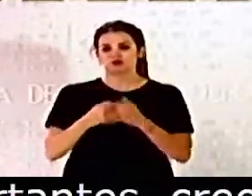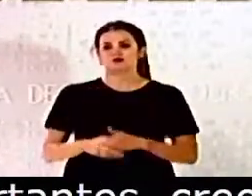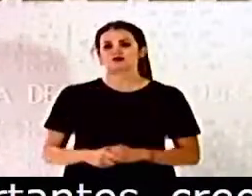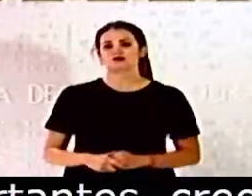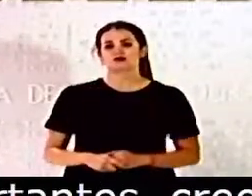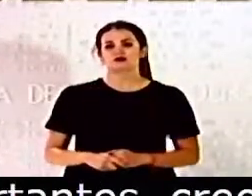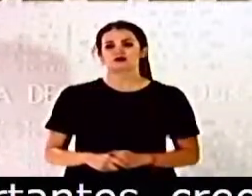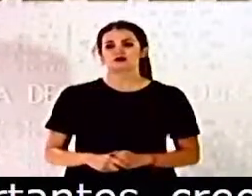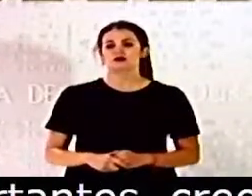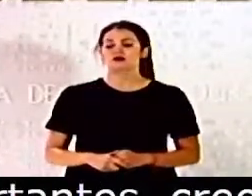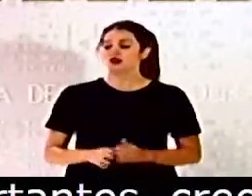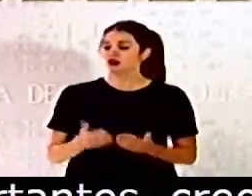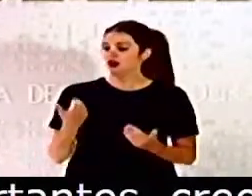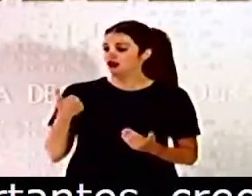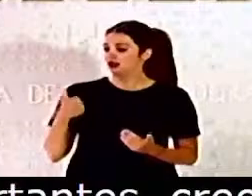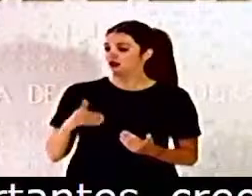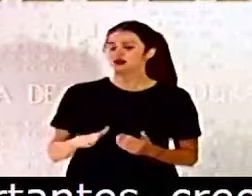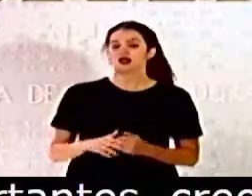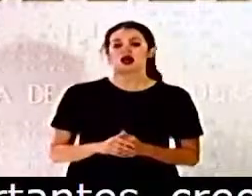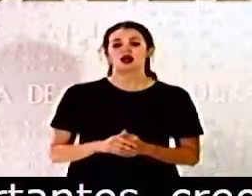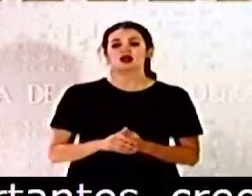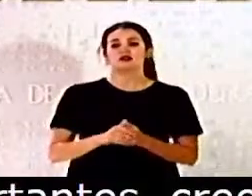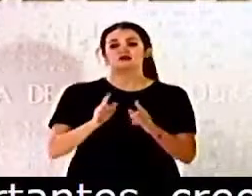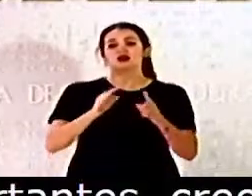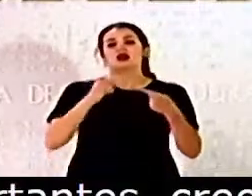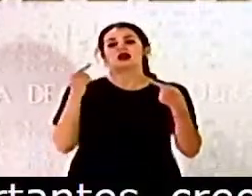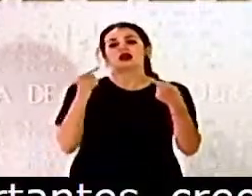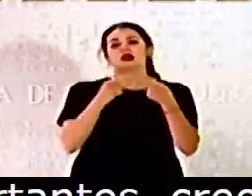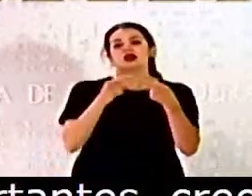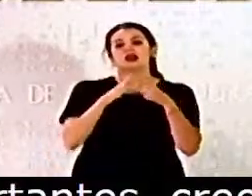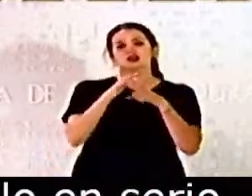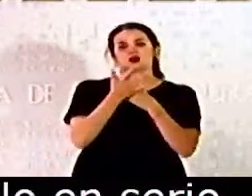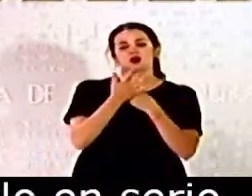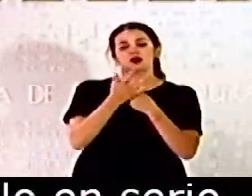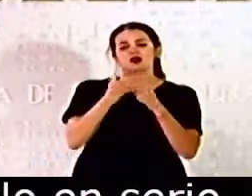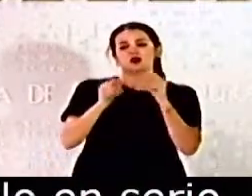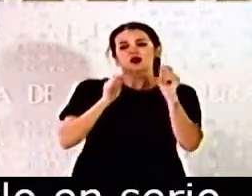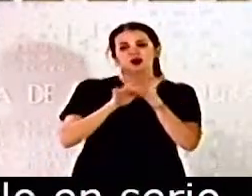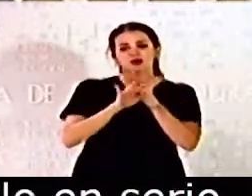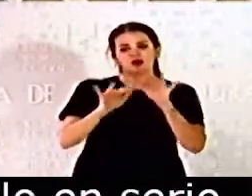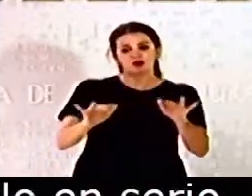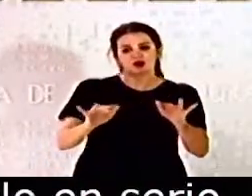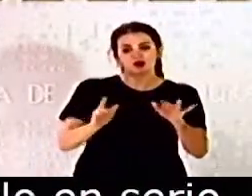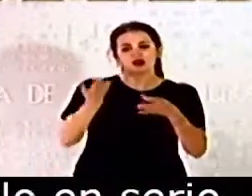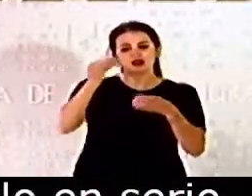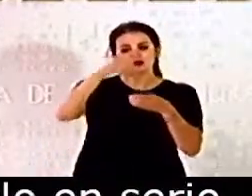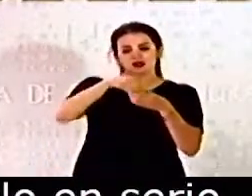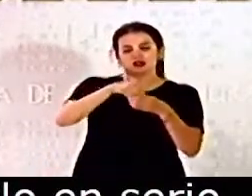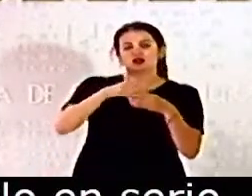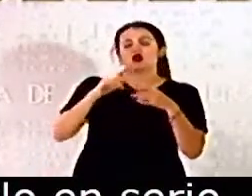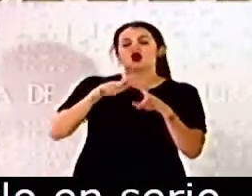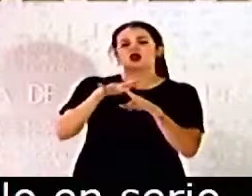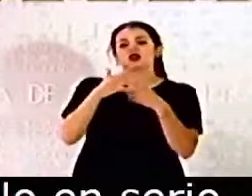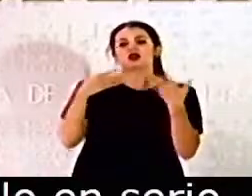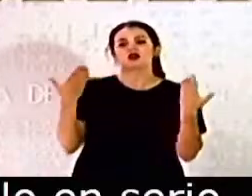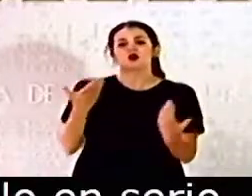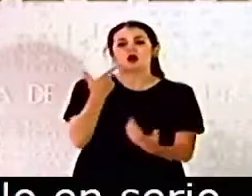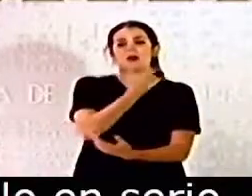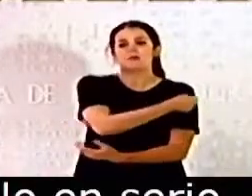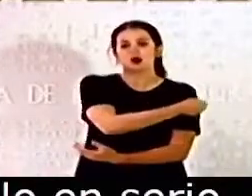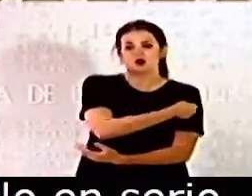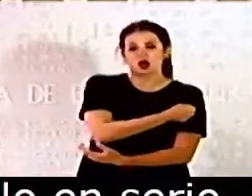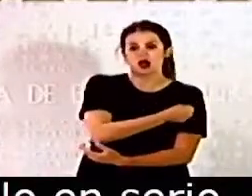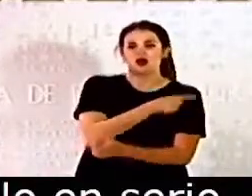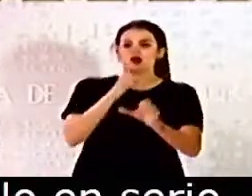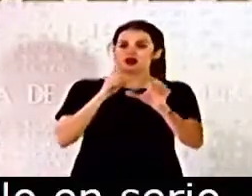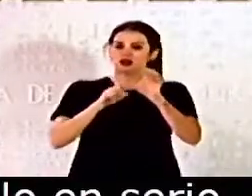Por terminar el apartado que se refiere a la situación epidemiológica, voy a incluir el apartado de las vacunas. Extremadura va a buen ritmo de